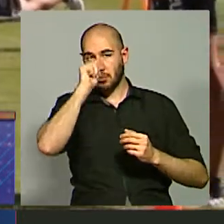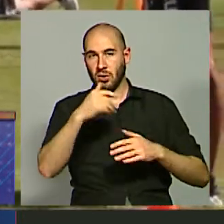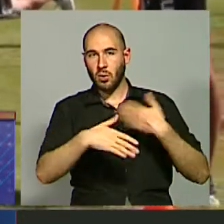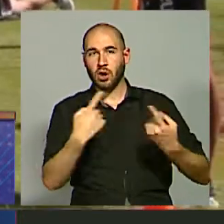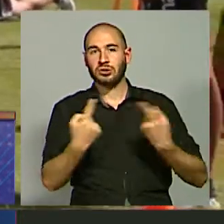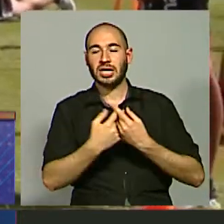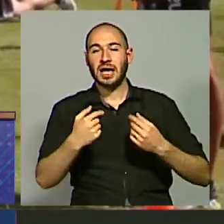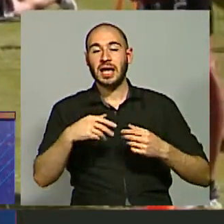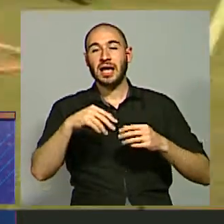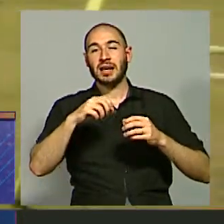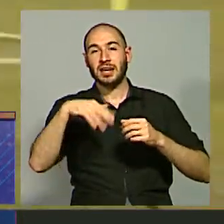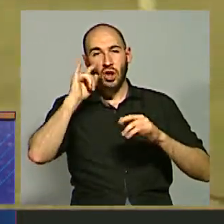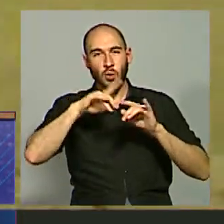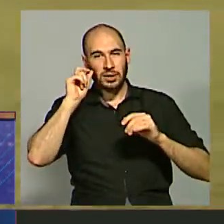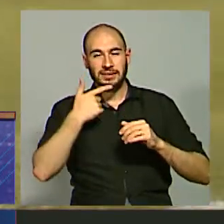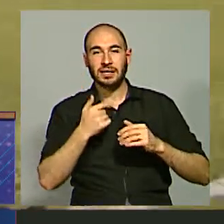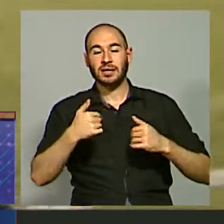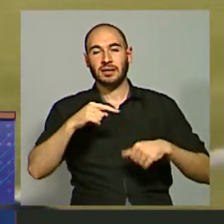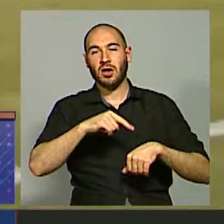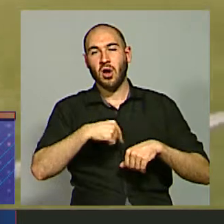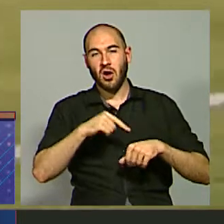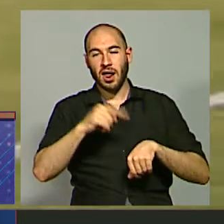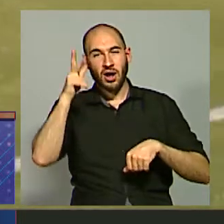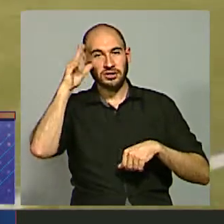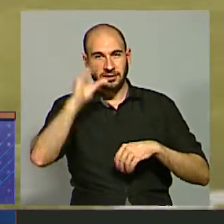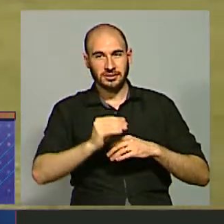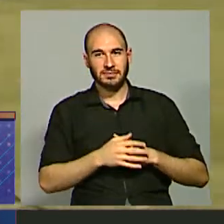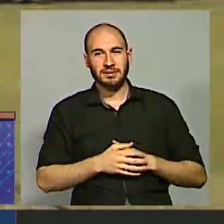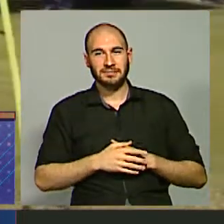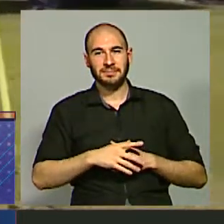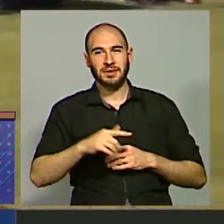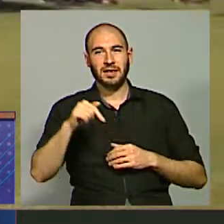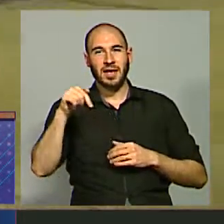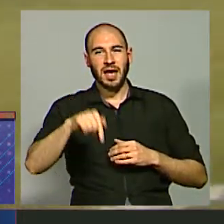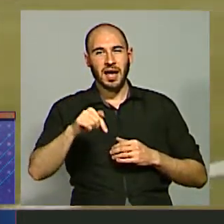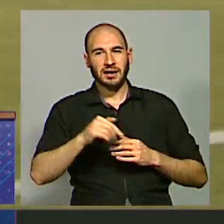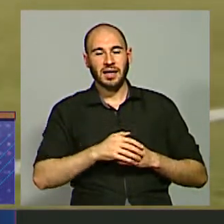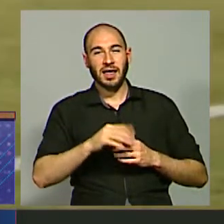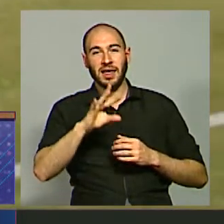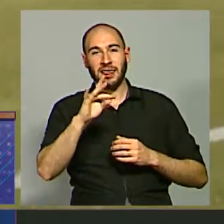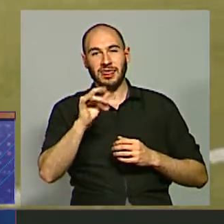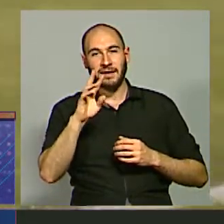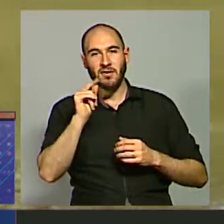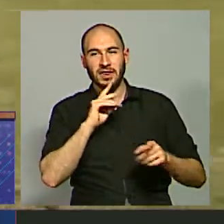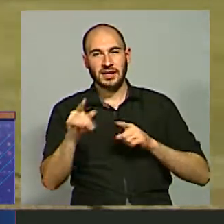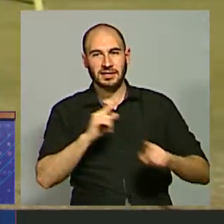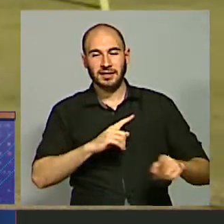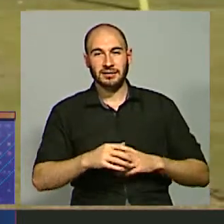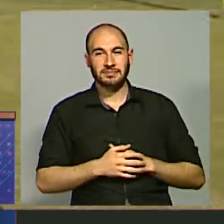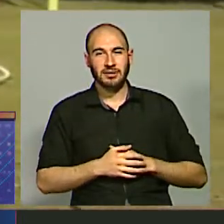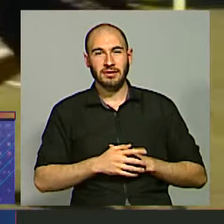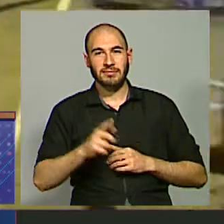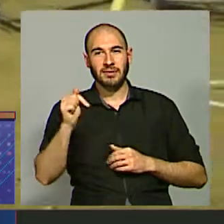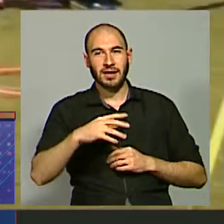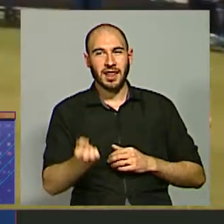con Newell's en la Bombonera a las 20 horas. El equipo, como siempre, conducido por Diego Dabove, entrenador, que hoy a la